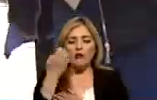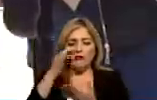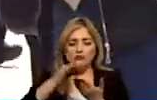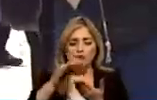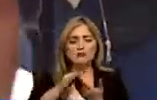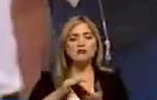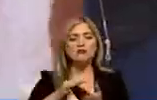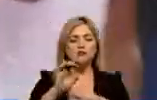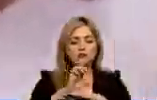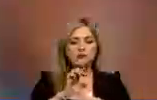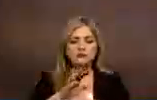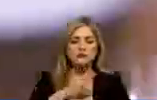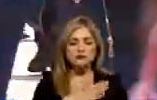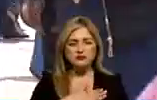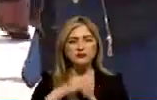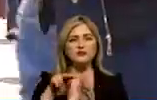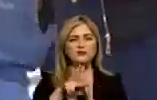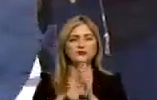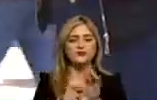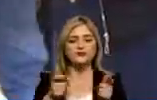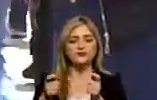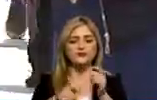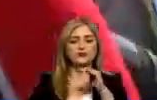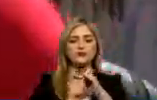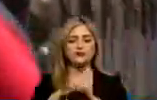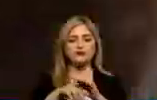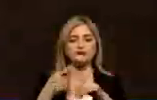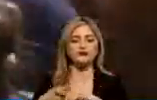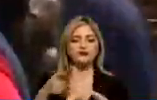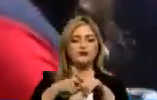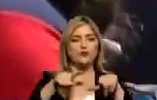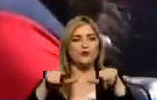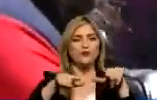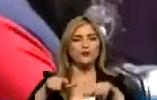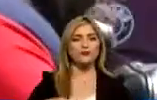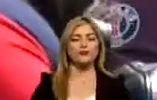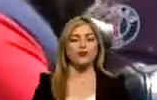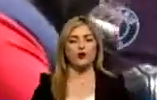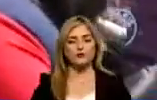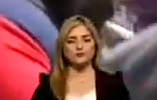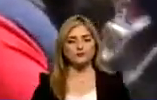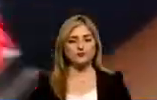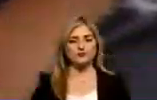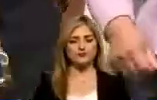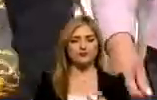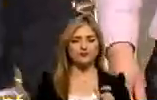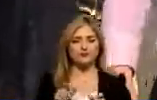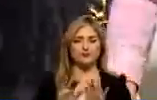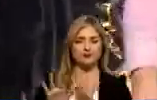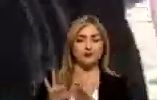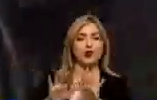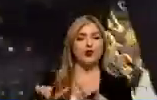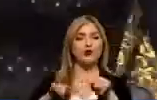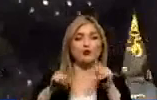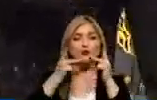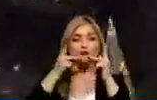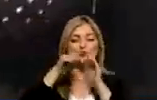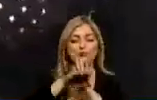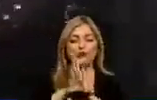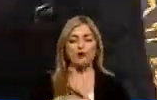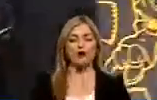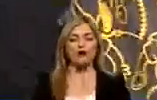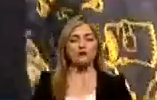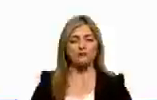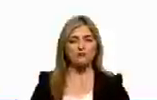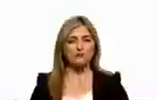país para establecer normas para controlar los aforos en los diferentes espacios y minimizar las aglomeraciones en los espacios públicos, pues